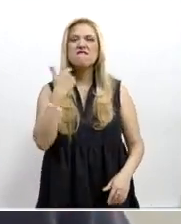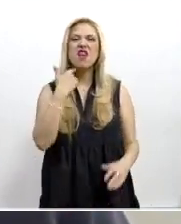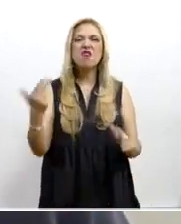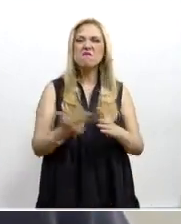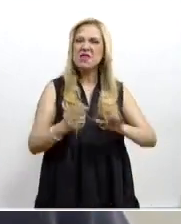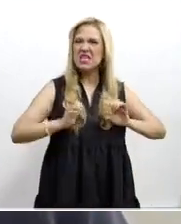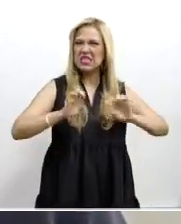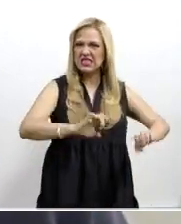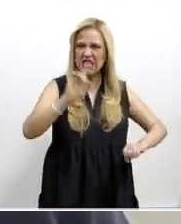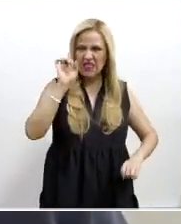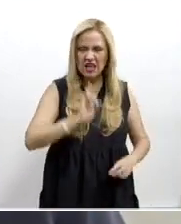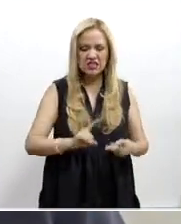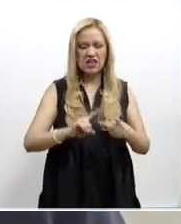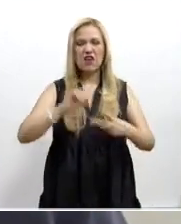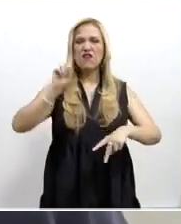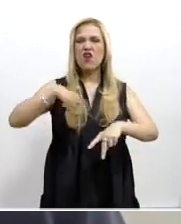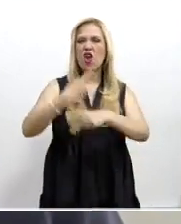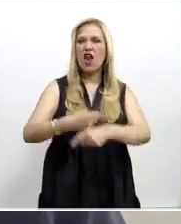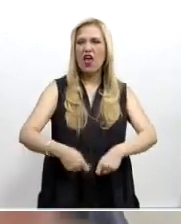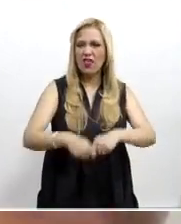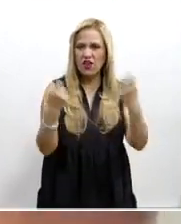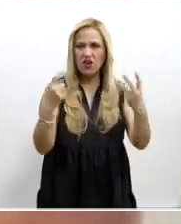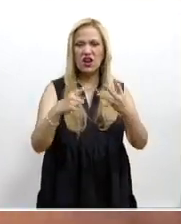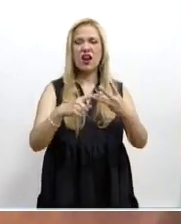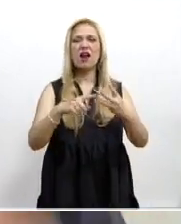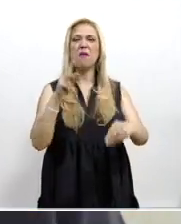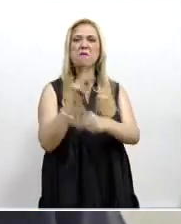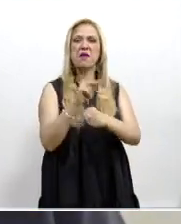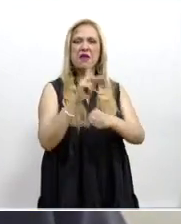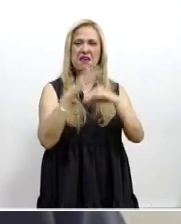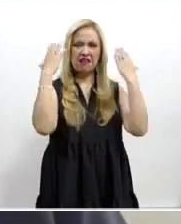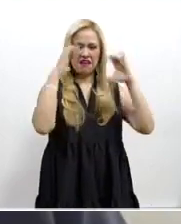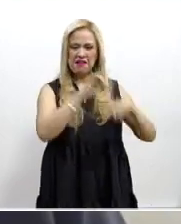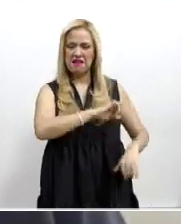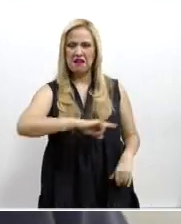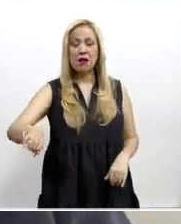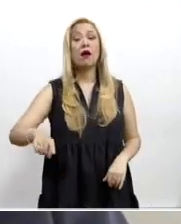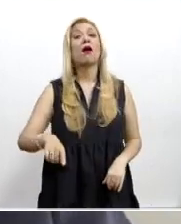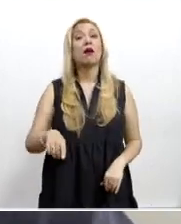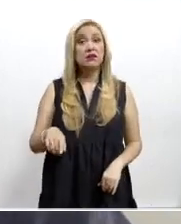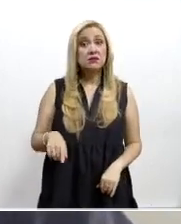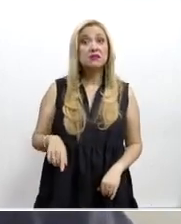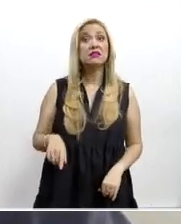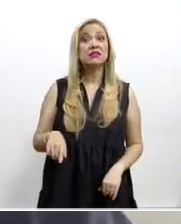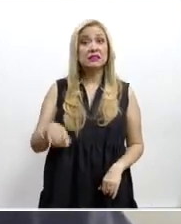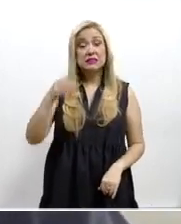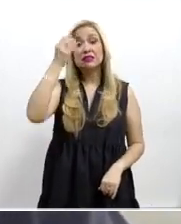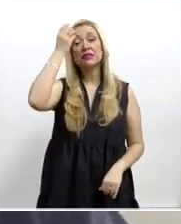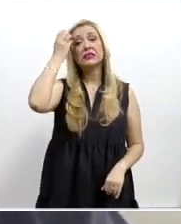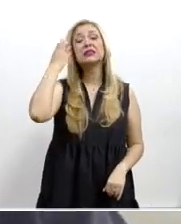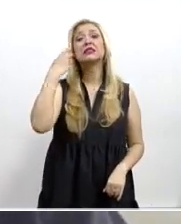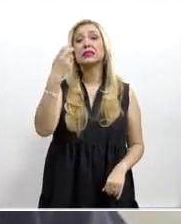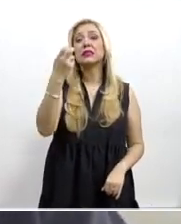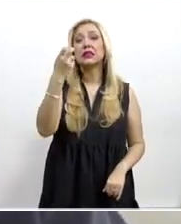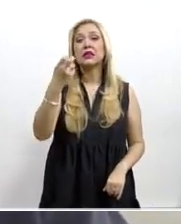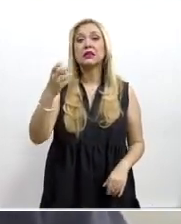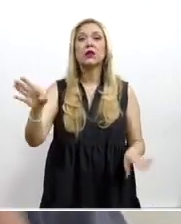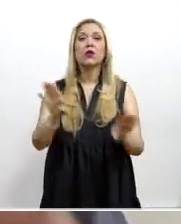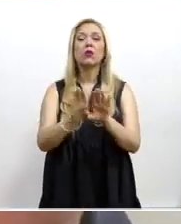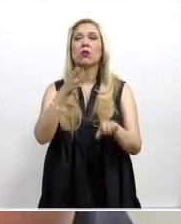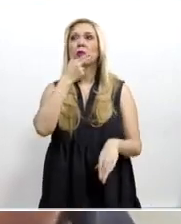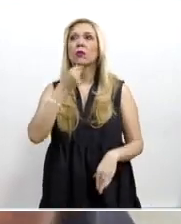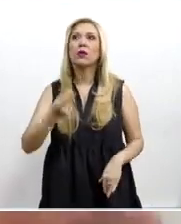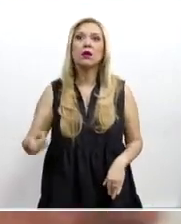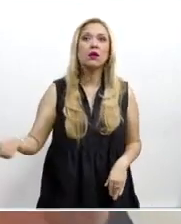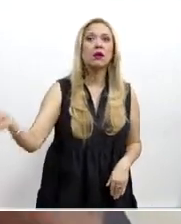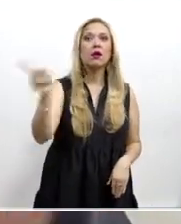violadores y proxenetas lo que hacen ahí es sofisticar las formas de violencia que ejercen y la transmiten a los hombres que están afuera.